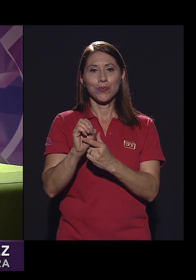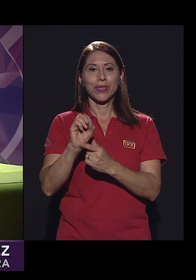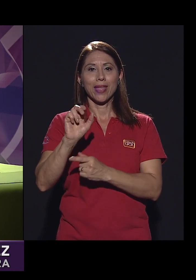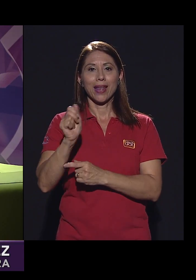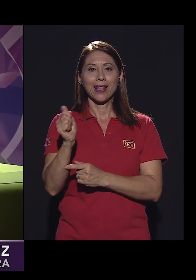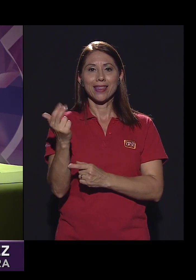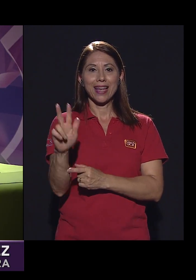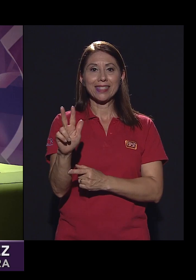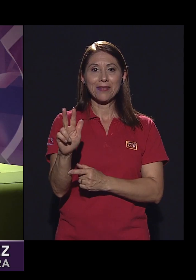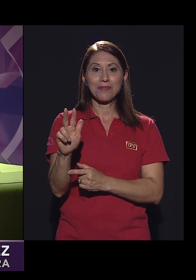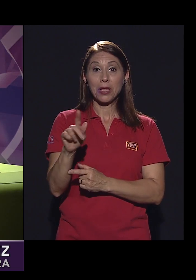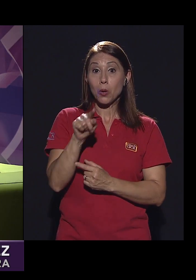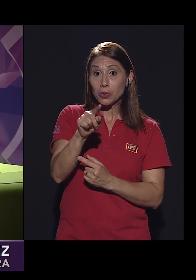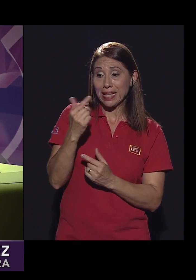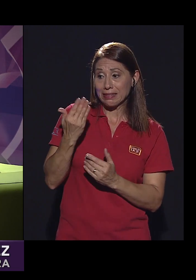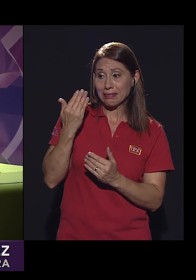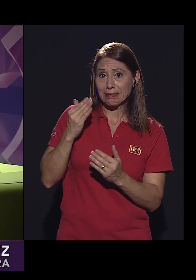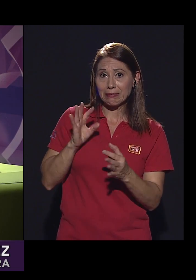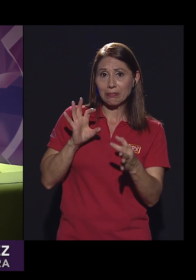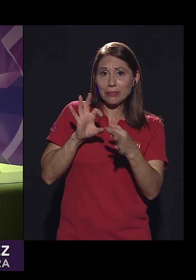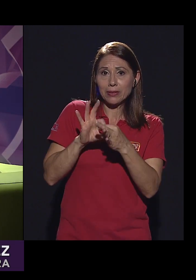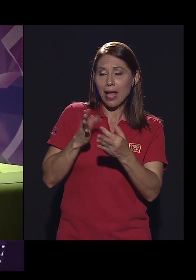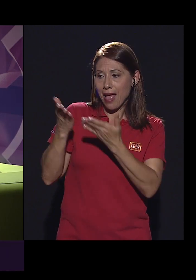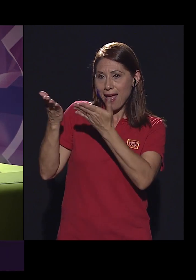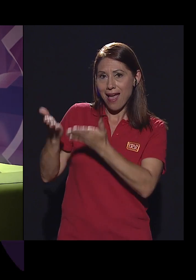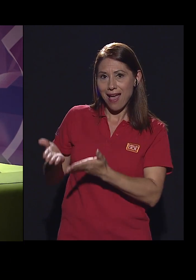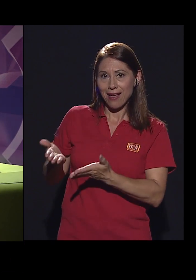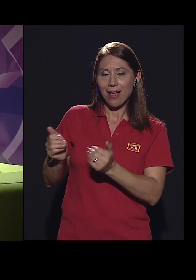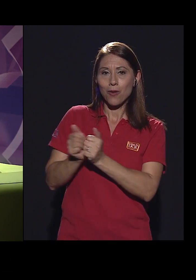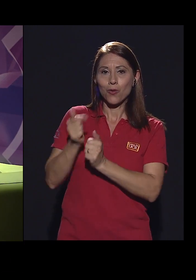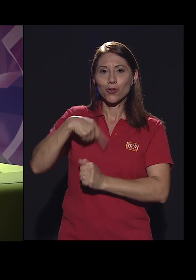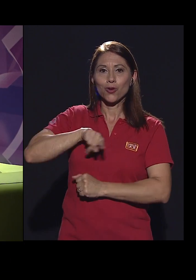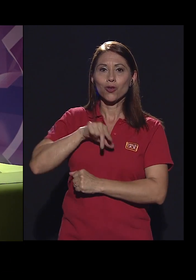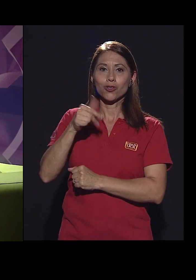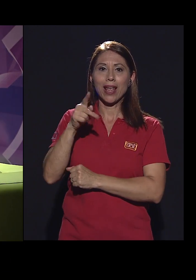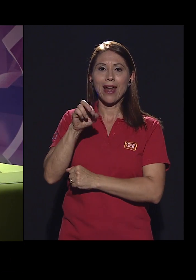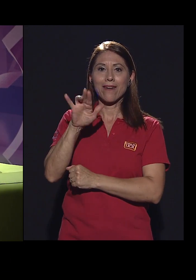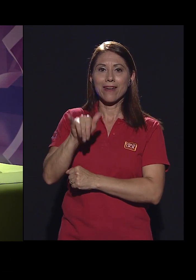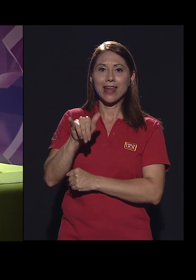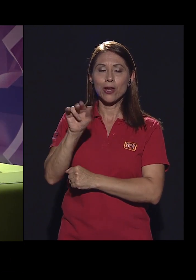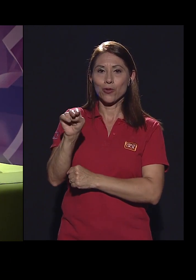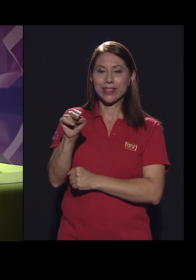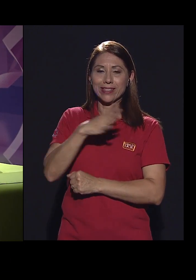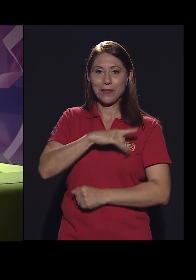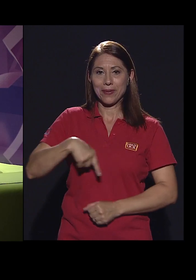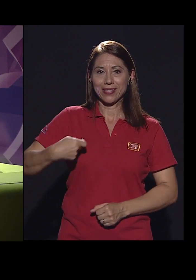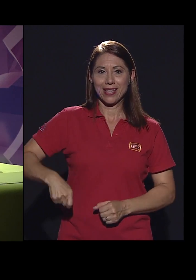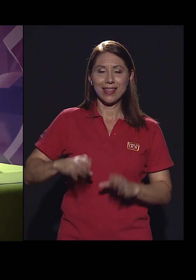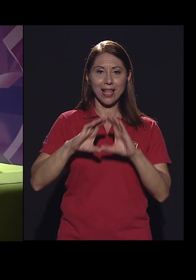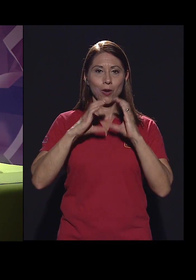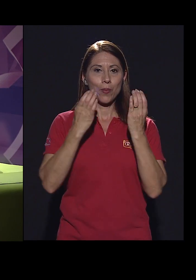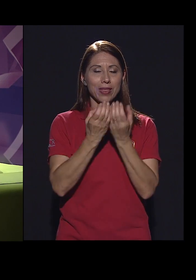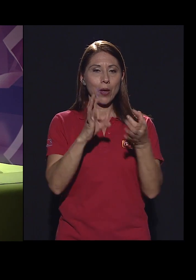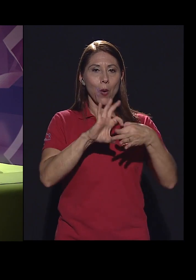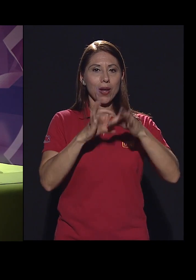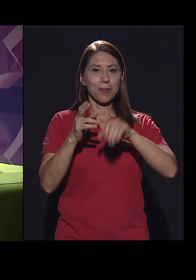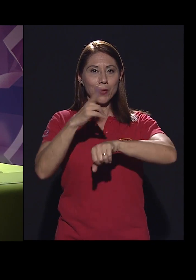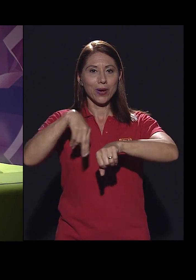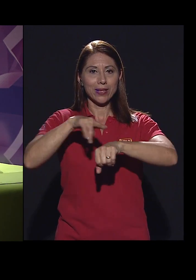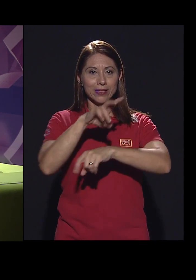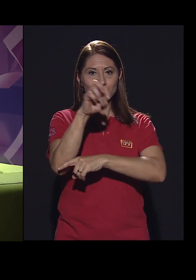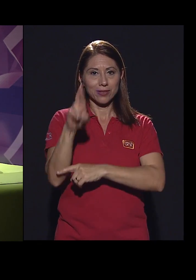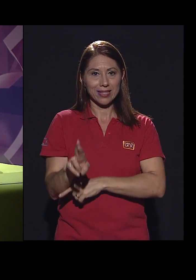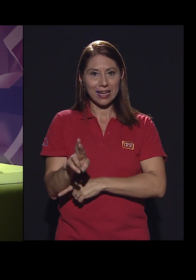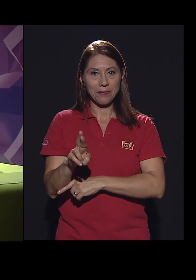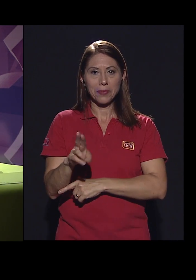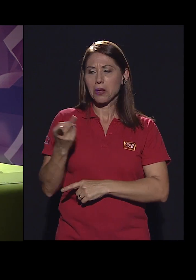señal de Canal 13. Si acaba de unírsenos, le cuento que nos acompaña hoy en el estudio Henry Núñez, presidente del Comité Olímpico Nacional de Costa